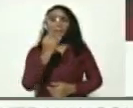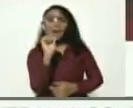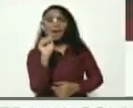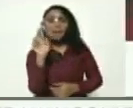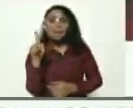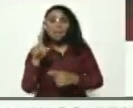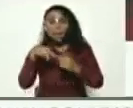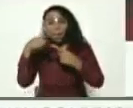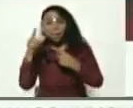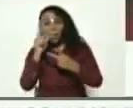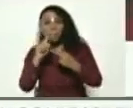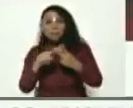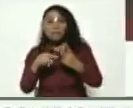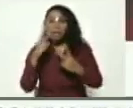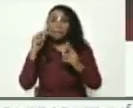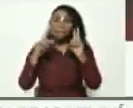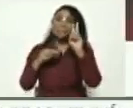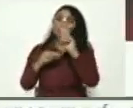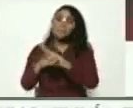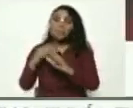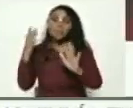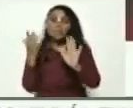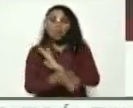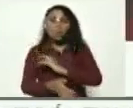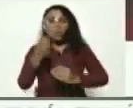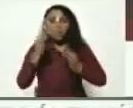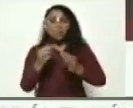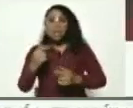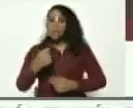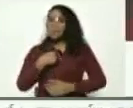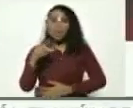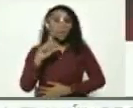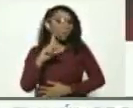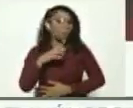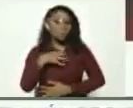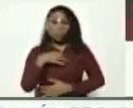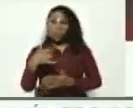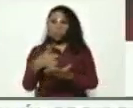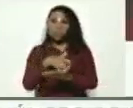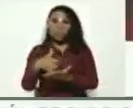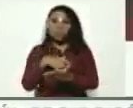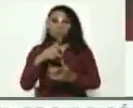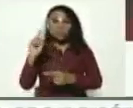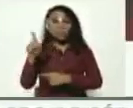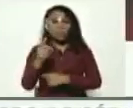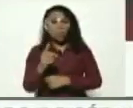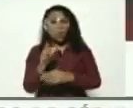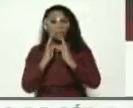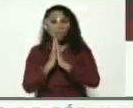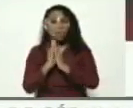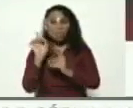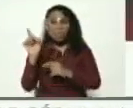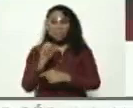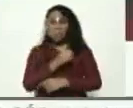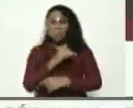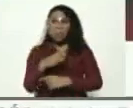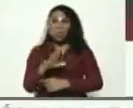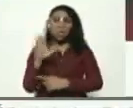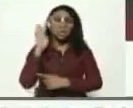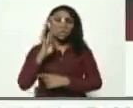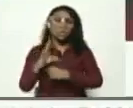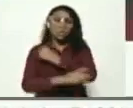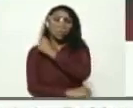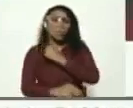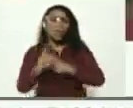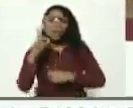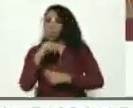Padilla. Dirán con sobrada justicia que yo no he sido débil sino en favor de ese infame blanco que no tiene